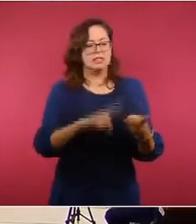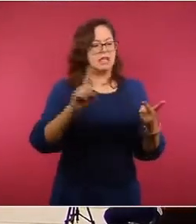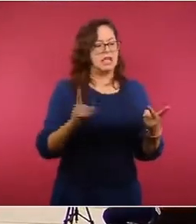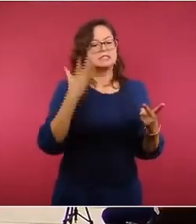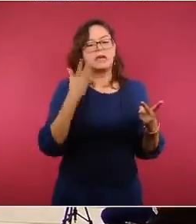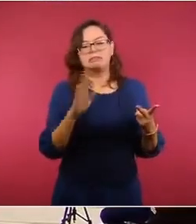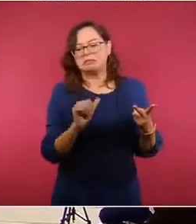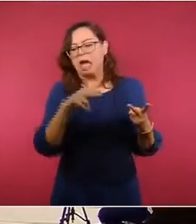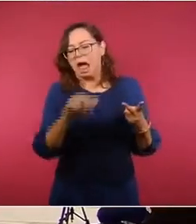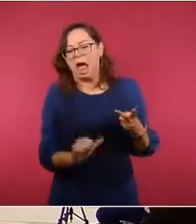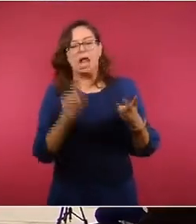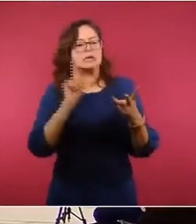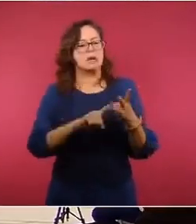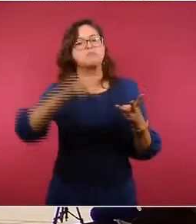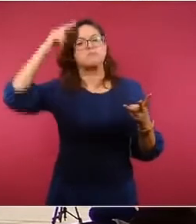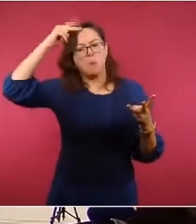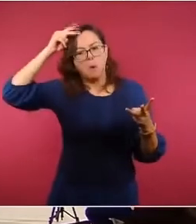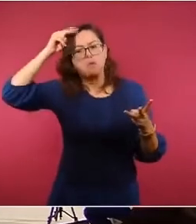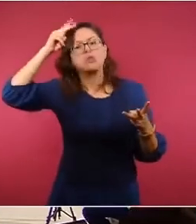Díaz,